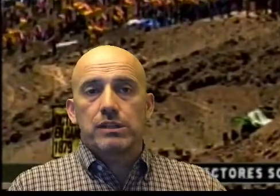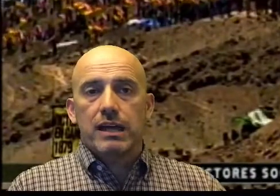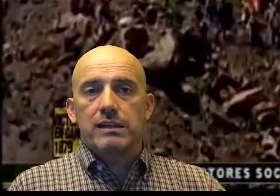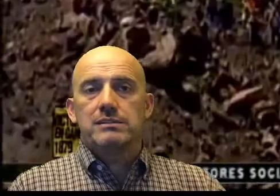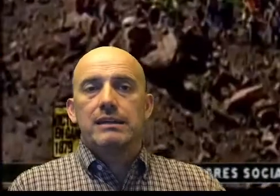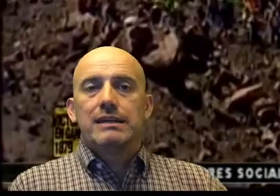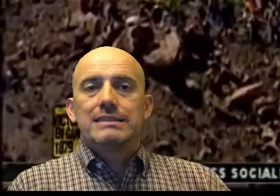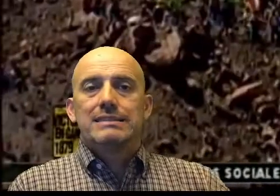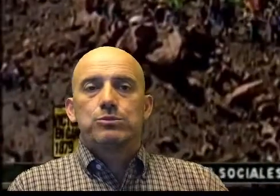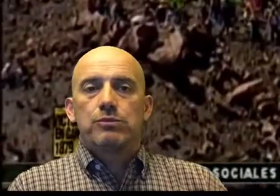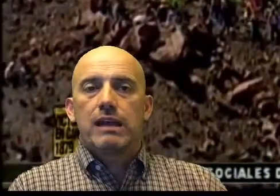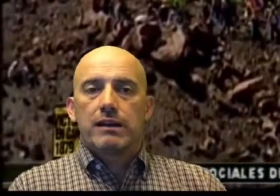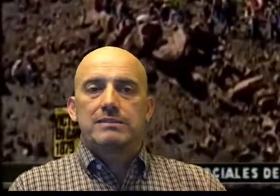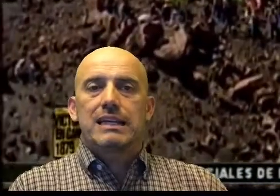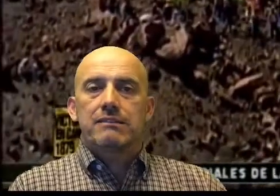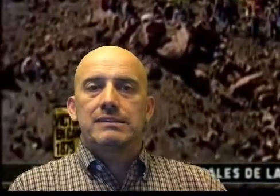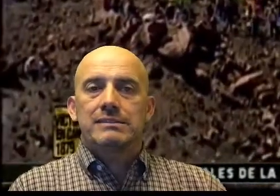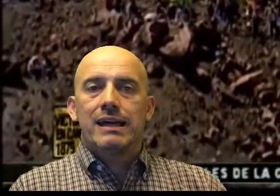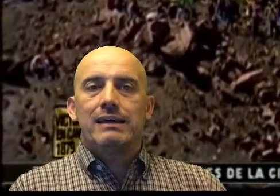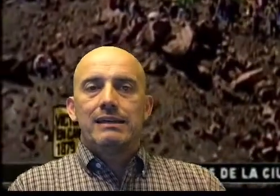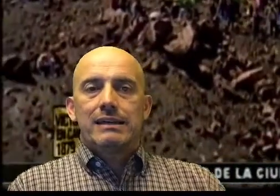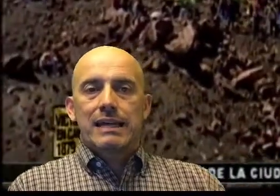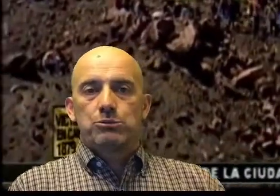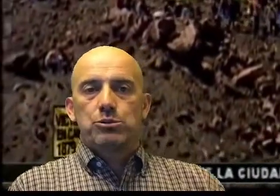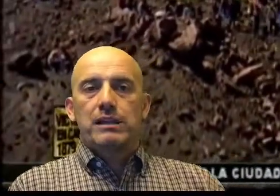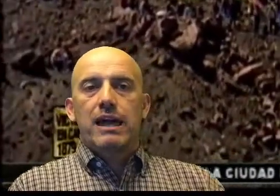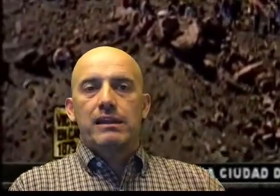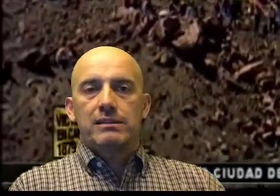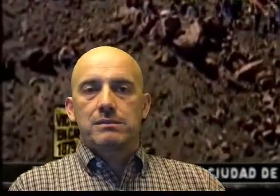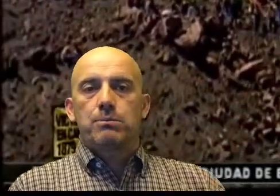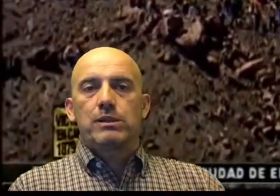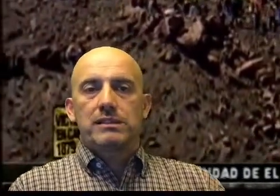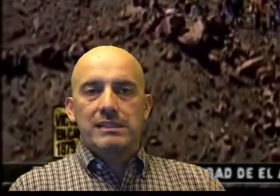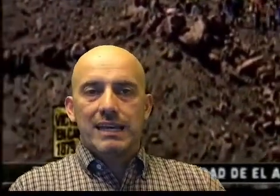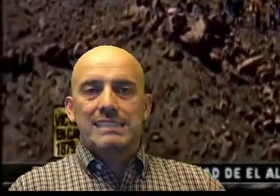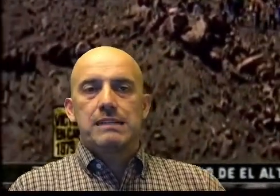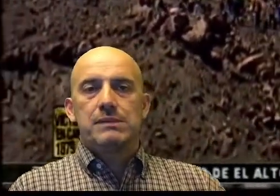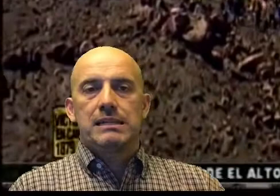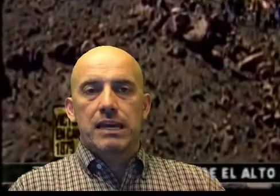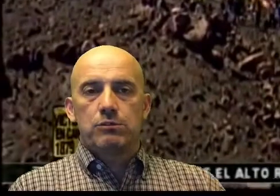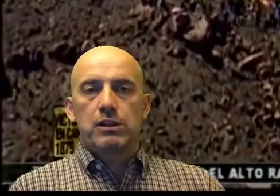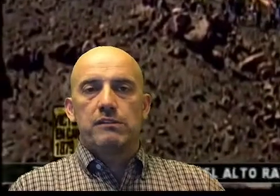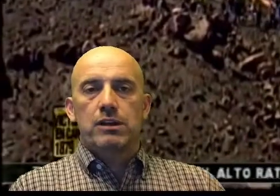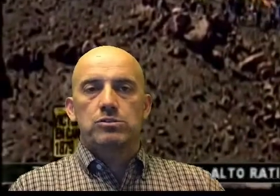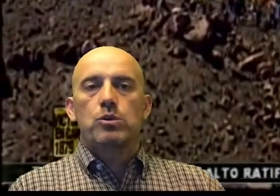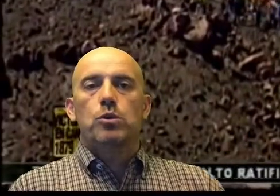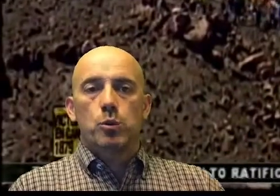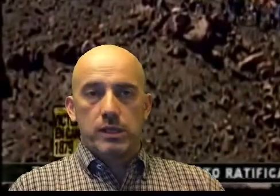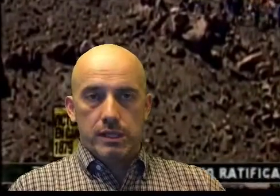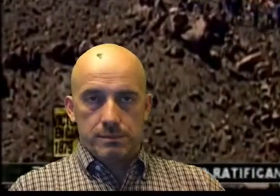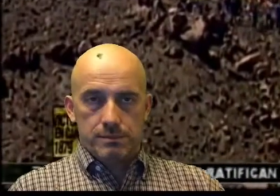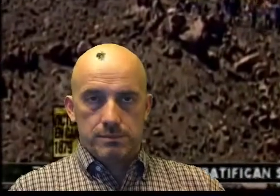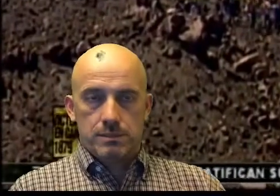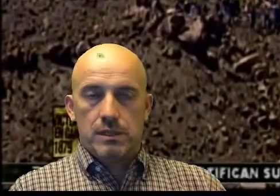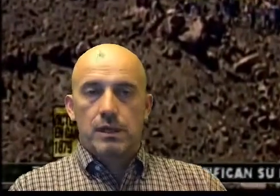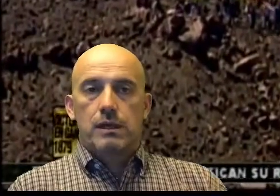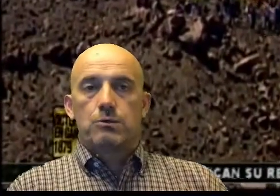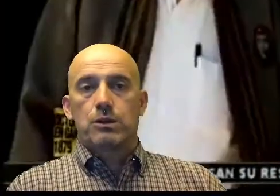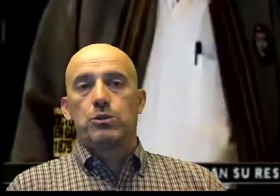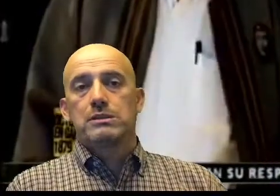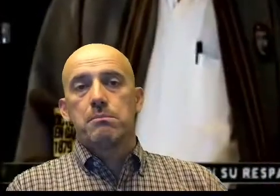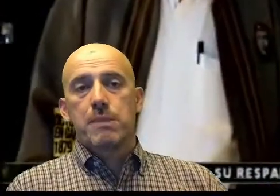volvieron más que autoridades se subleva se levanta el autoridades policías y militares bolivianos huyen